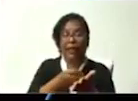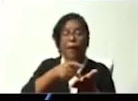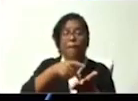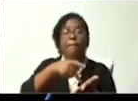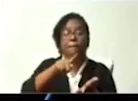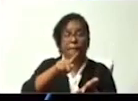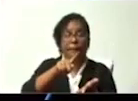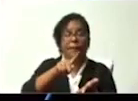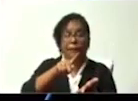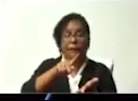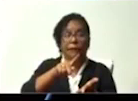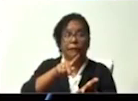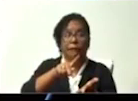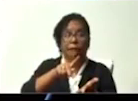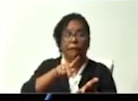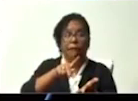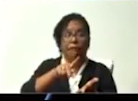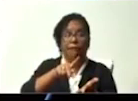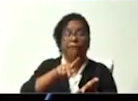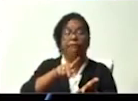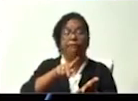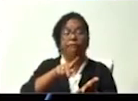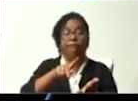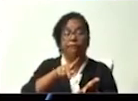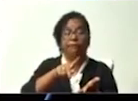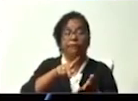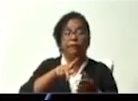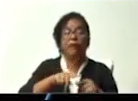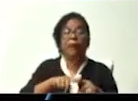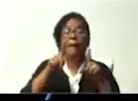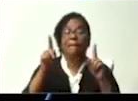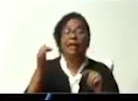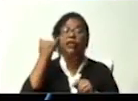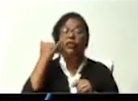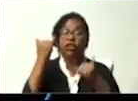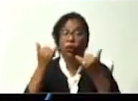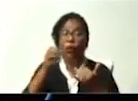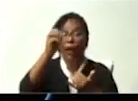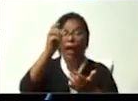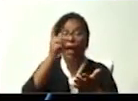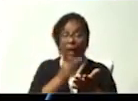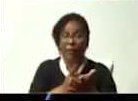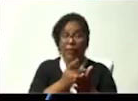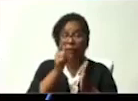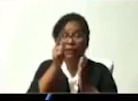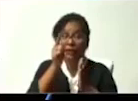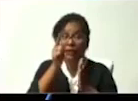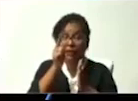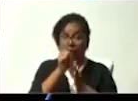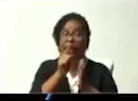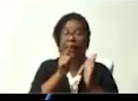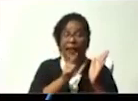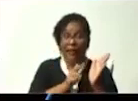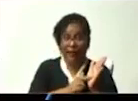lo celebran los imputados. Con esta ley se acabó ese relajo, porque pone en manos de los jueces una